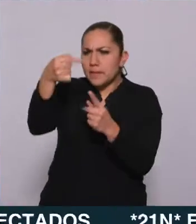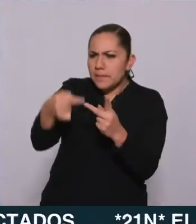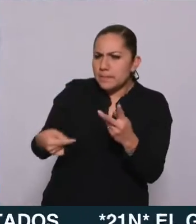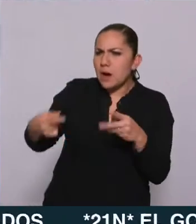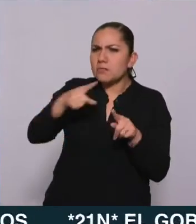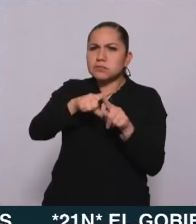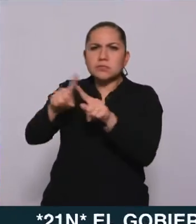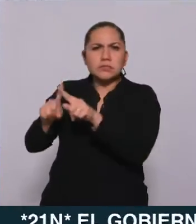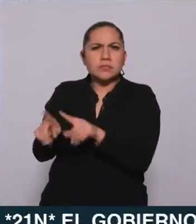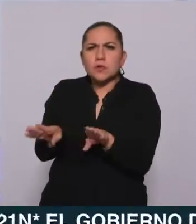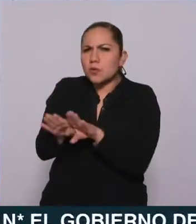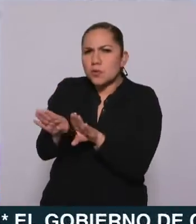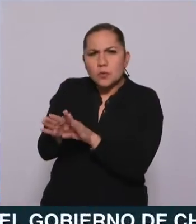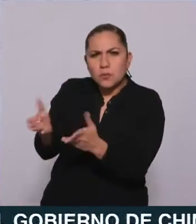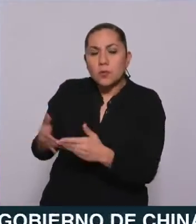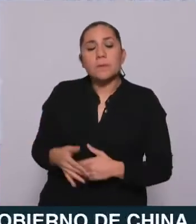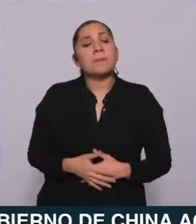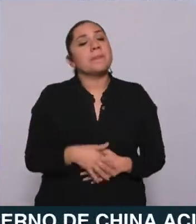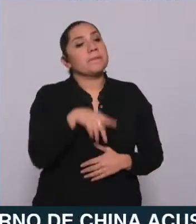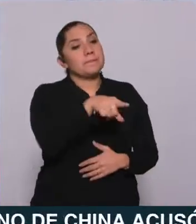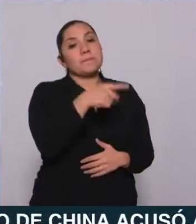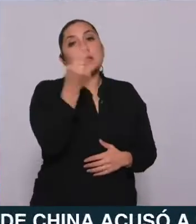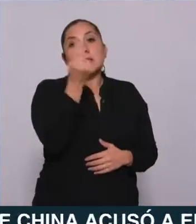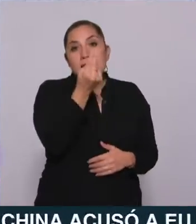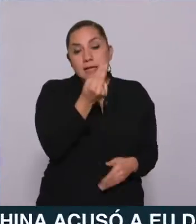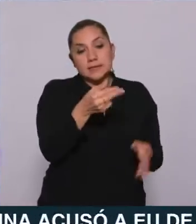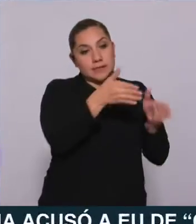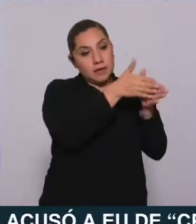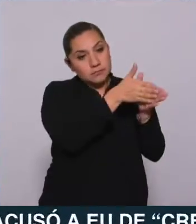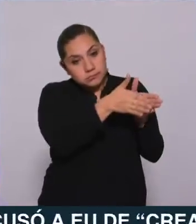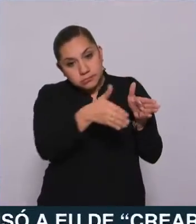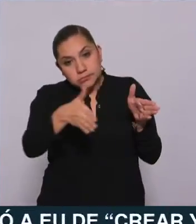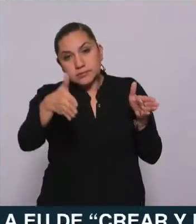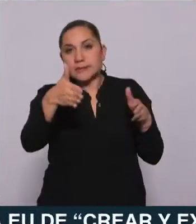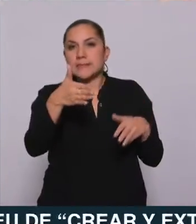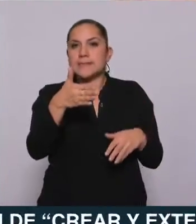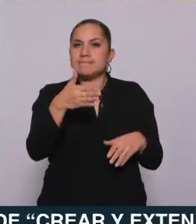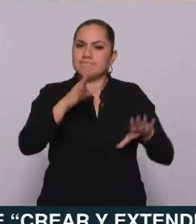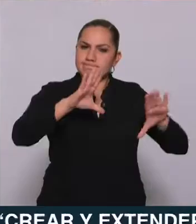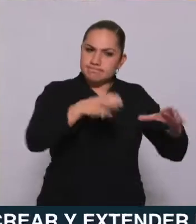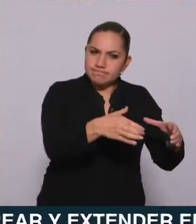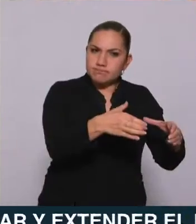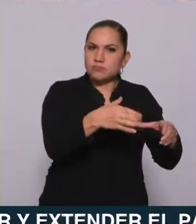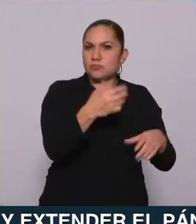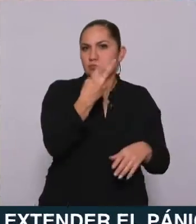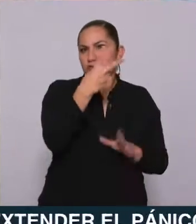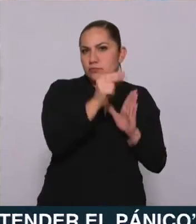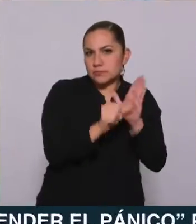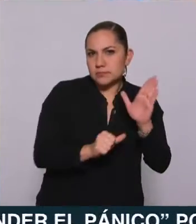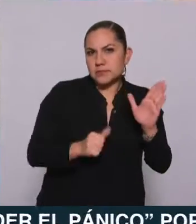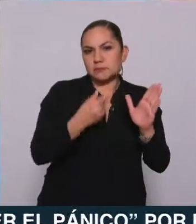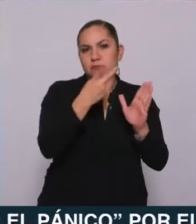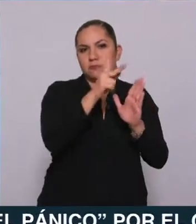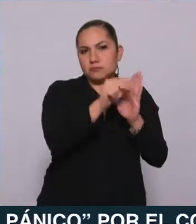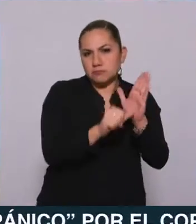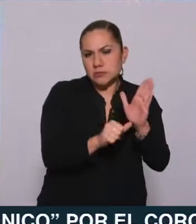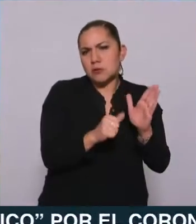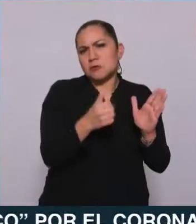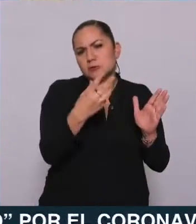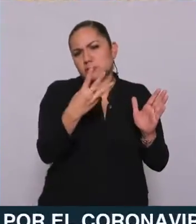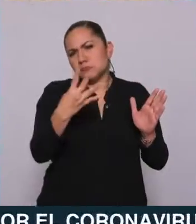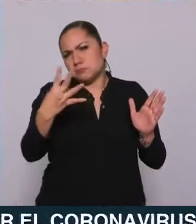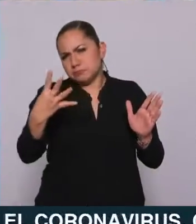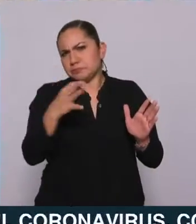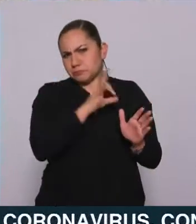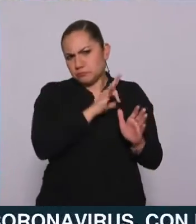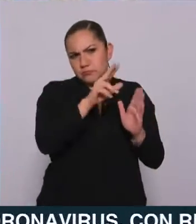señala que tendrán que hacer de manera periódica, por lo menos, al menos cada 2 meses, una asamblea. Eso es lo que señala la nueva ley. ¿Dónde